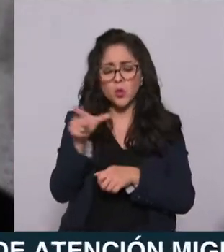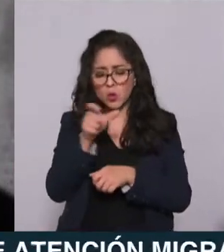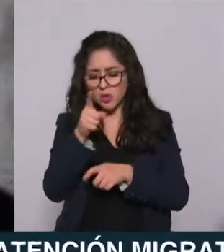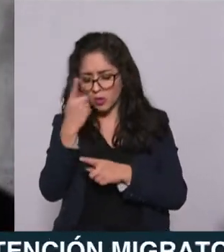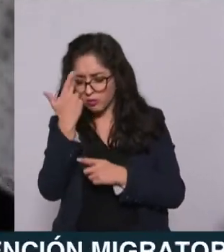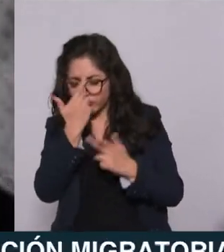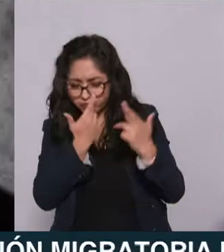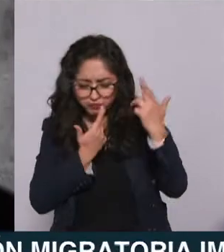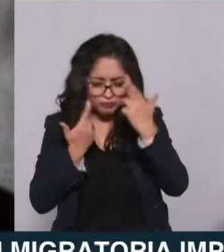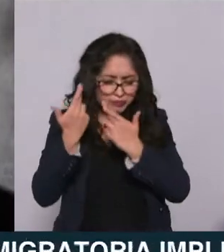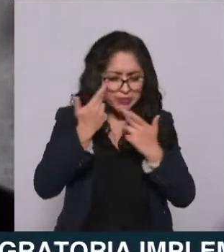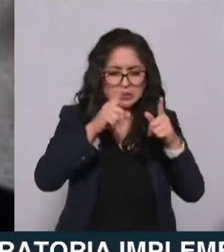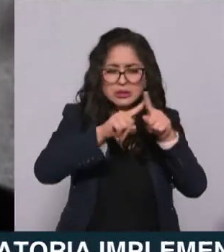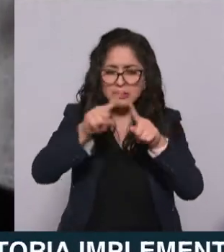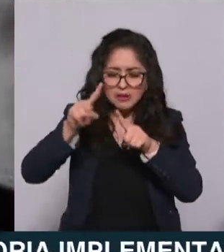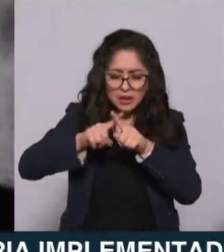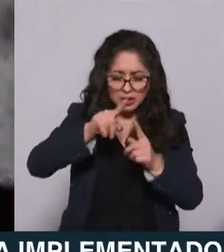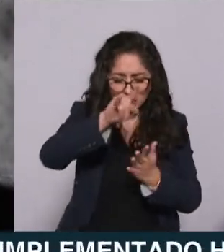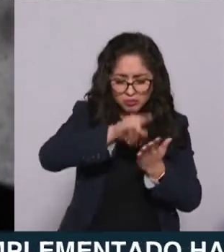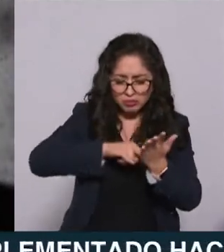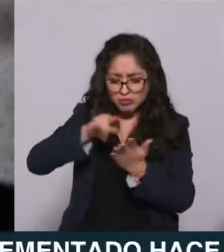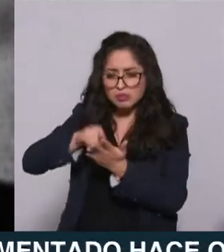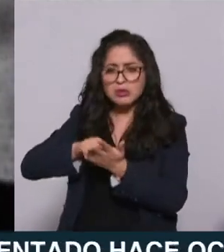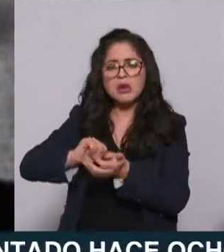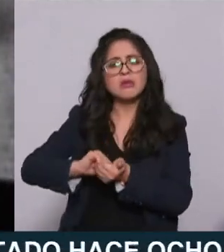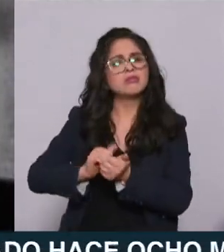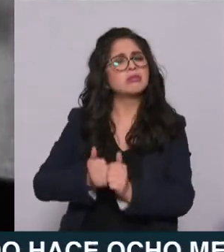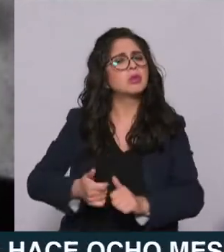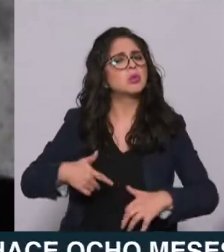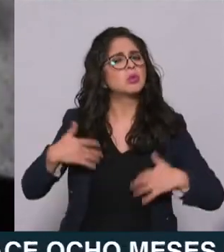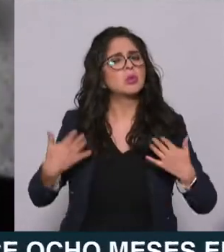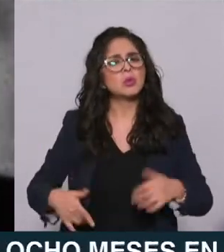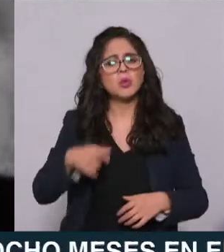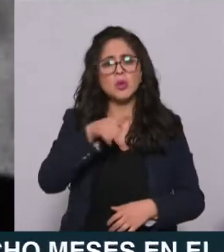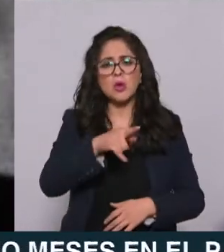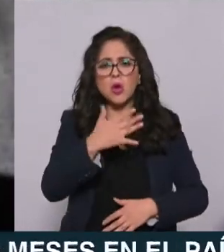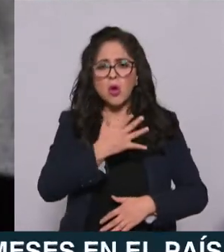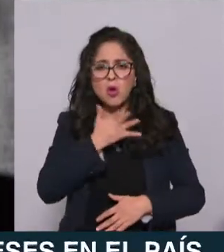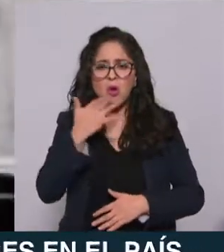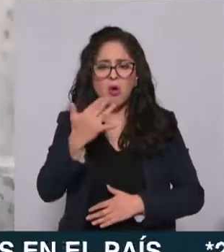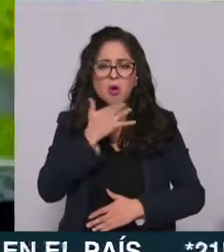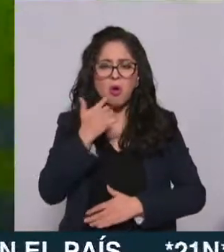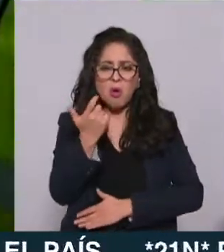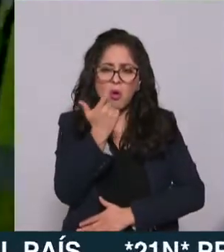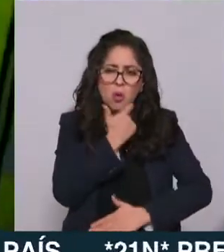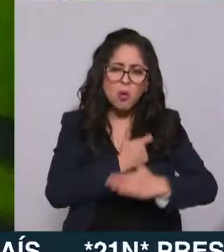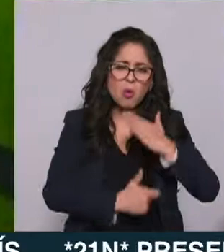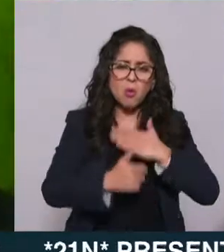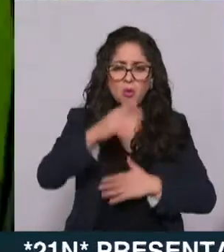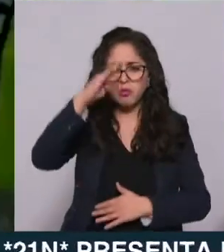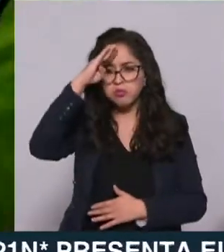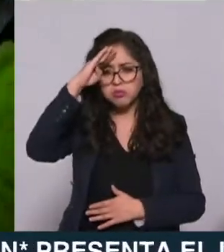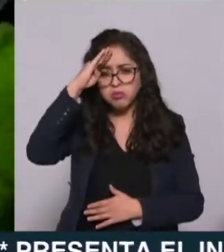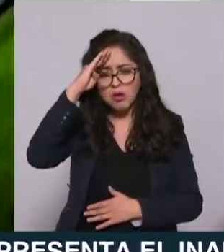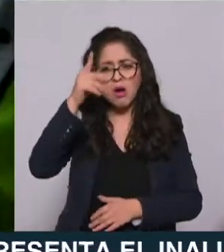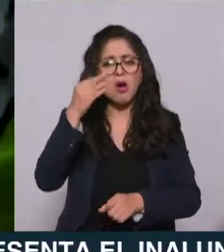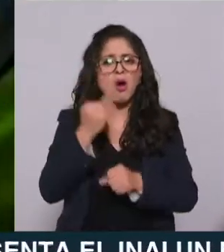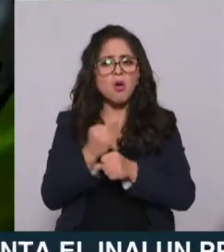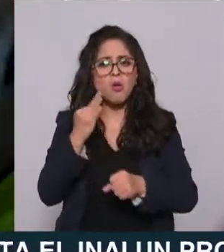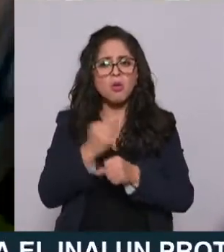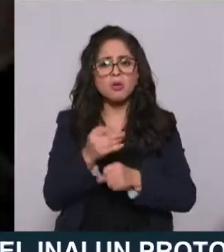esto construye una madeja de corrupción bastante amplia que seguramente debe